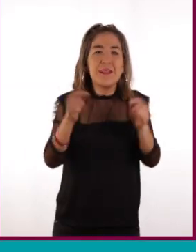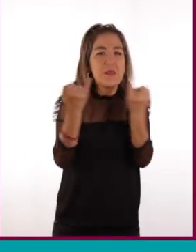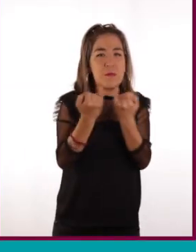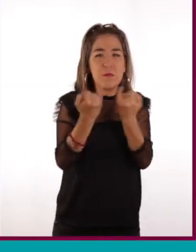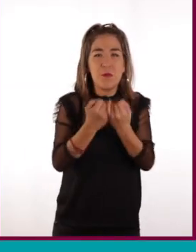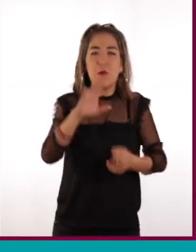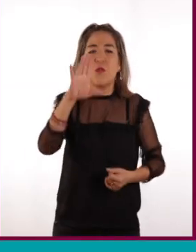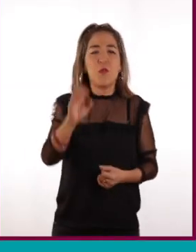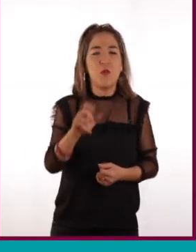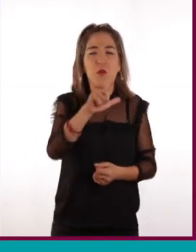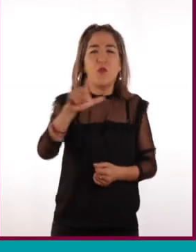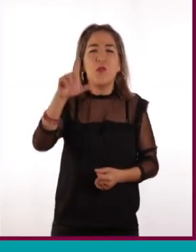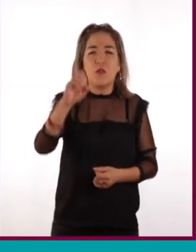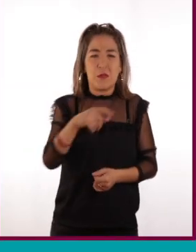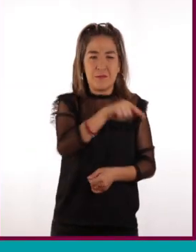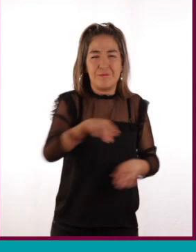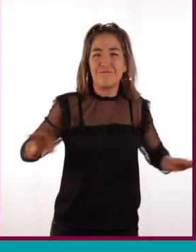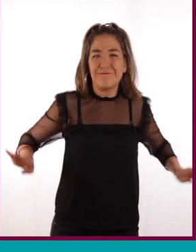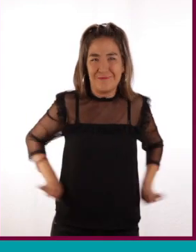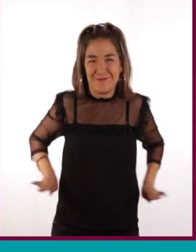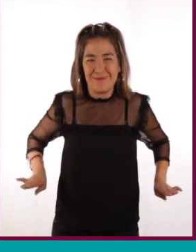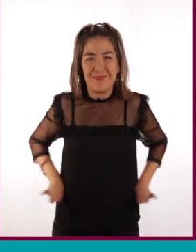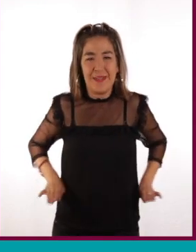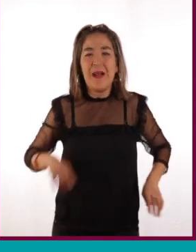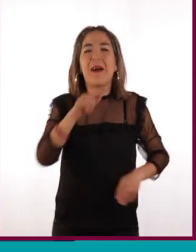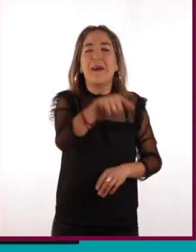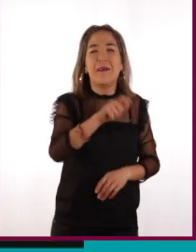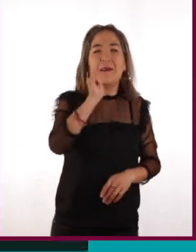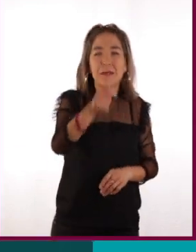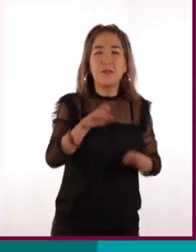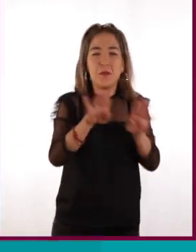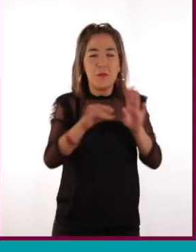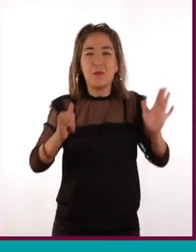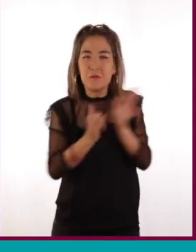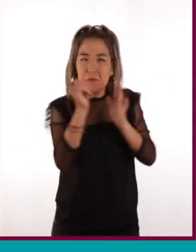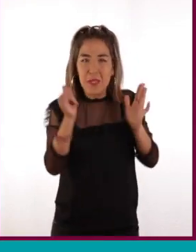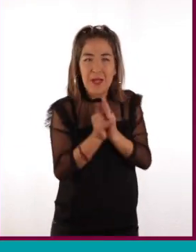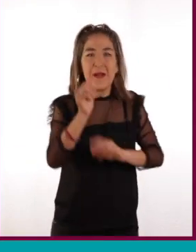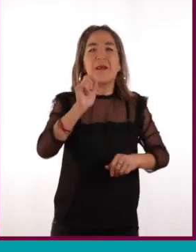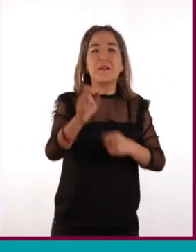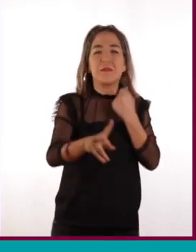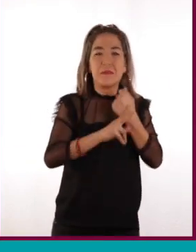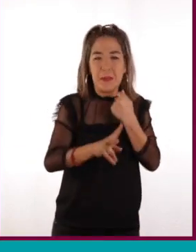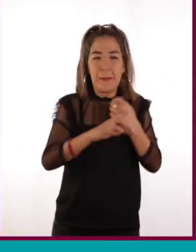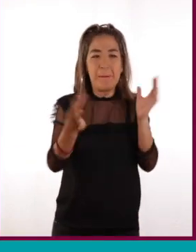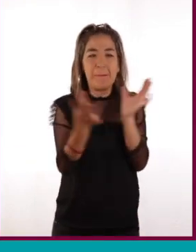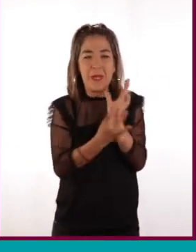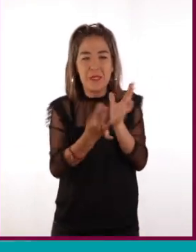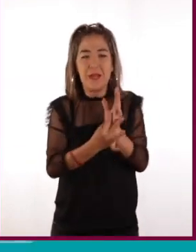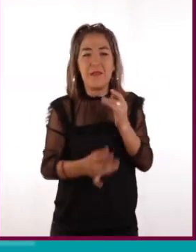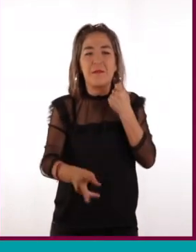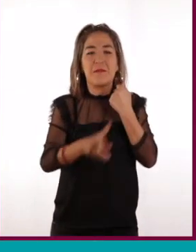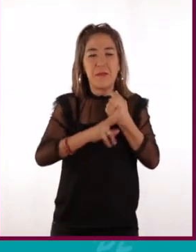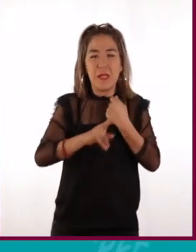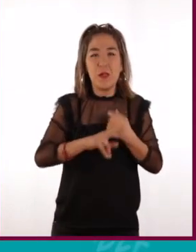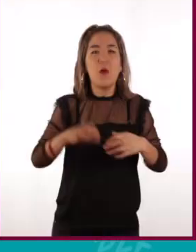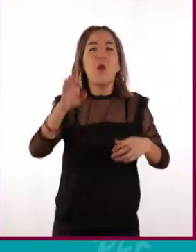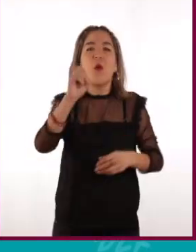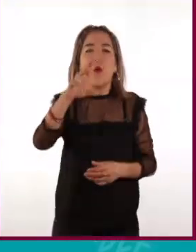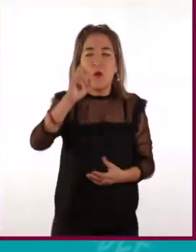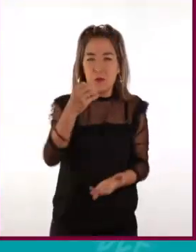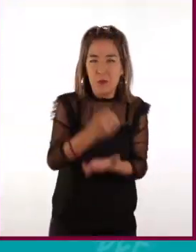destacar en su obra de patrones, Kolo, como se le conocía de cariño, también diseñó en cerámica y porcelana, metal y